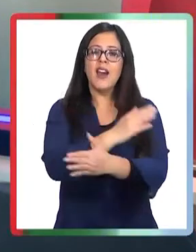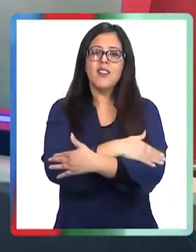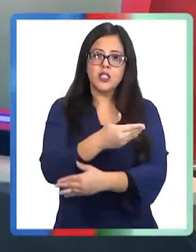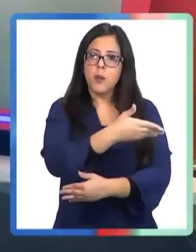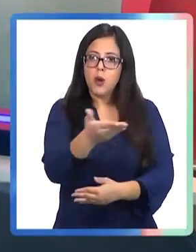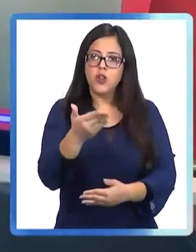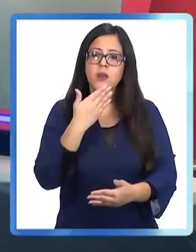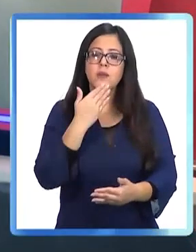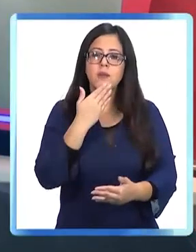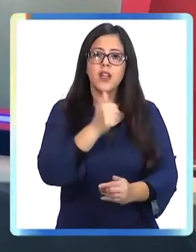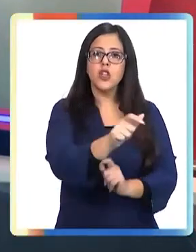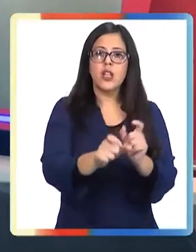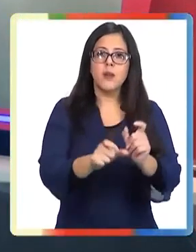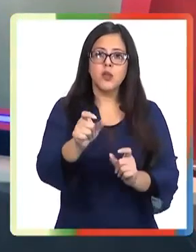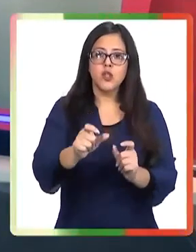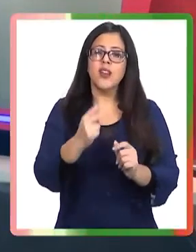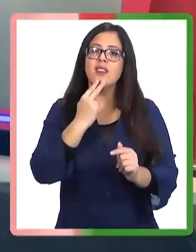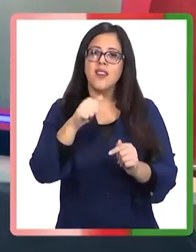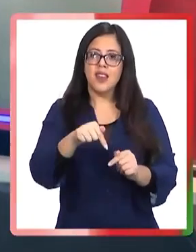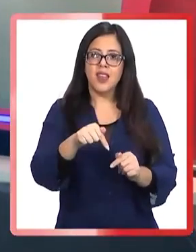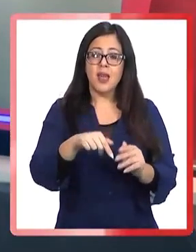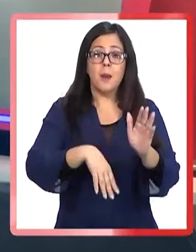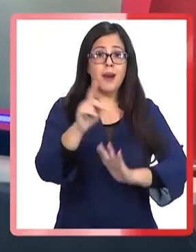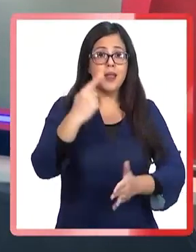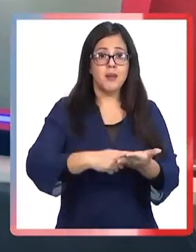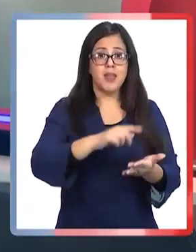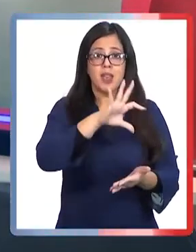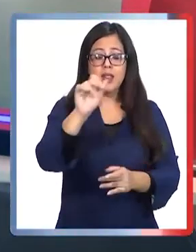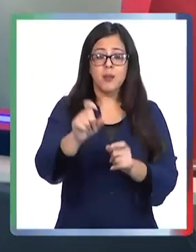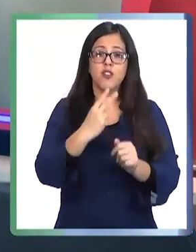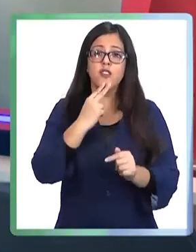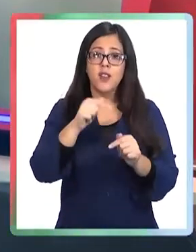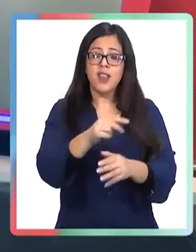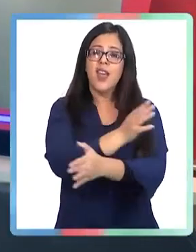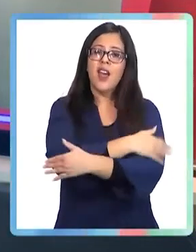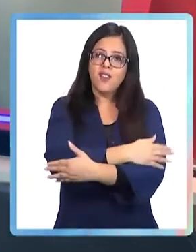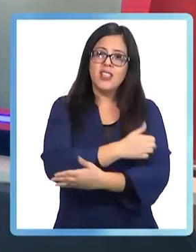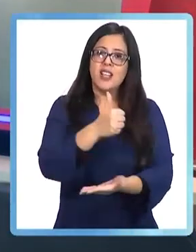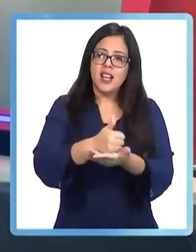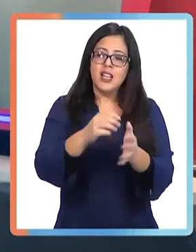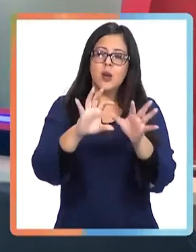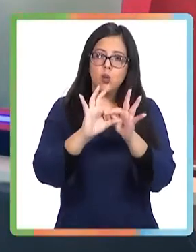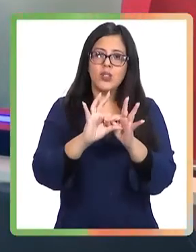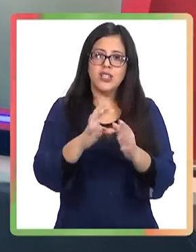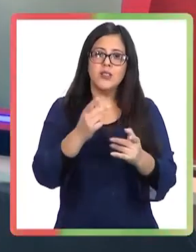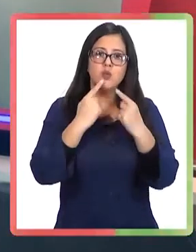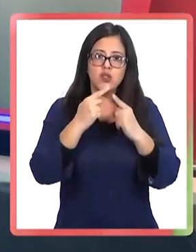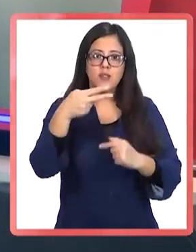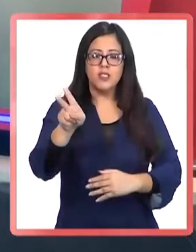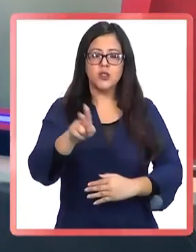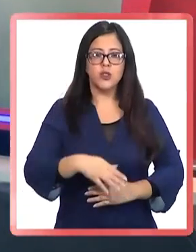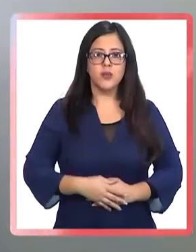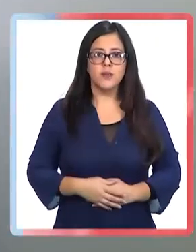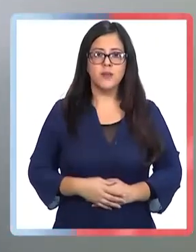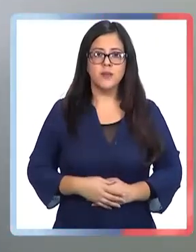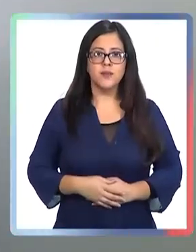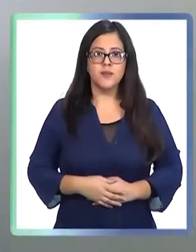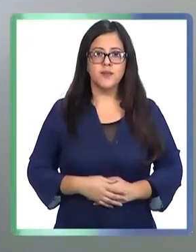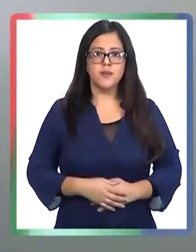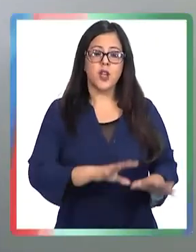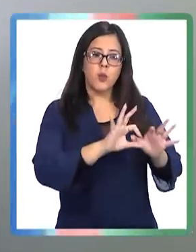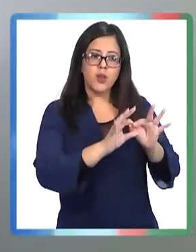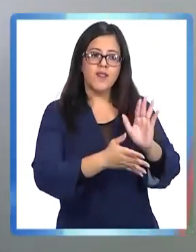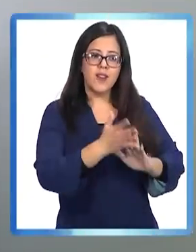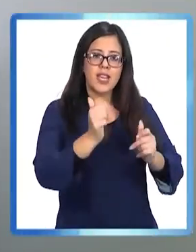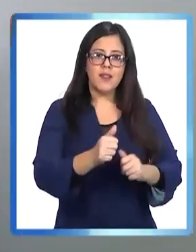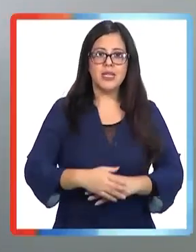abrazo para ustedes y para todos los habitantes de la comuna. Más de 1.500 nos decía. Abrazo, alcalde. Muchísimas gracias por esta entrevista. Muchas